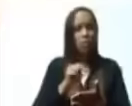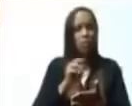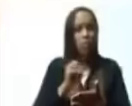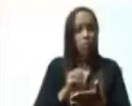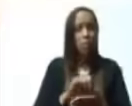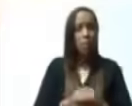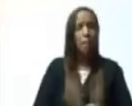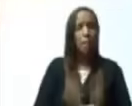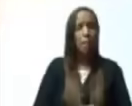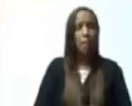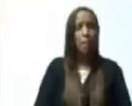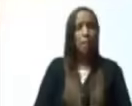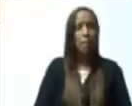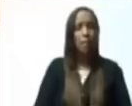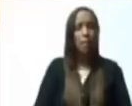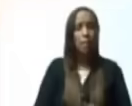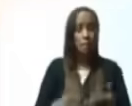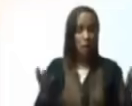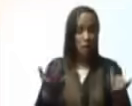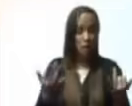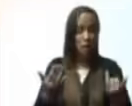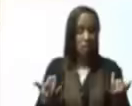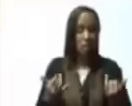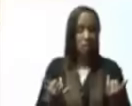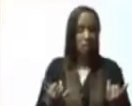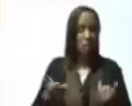45000 millones de